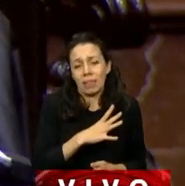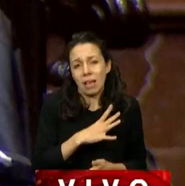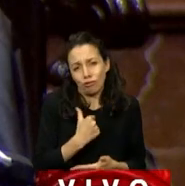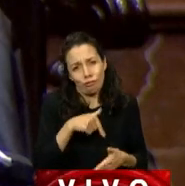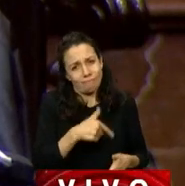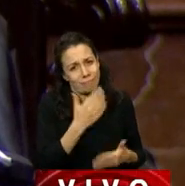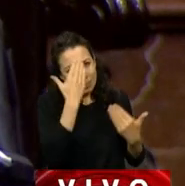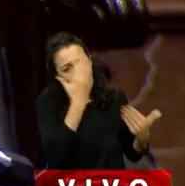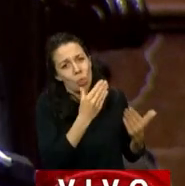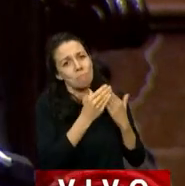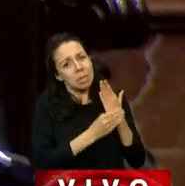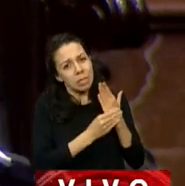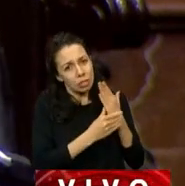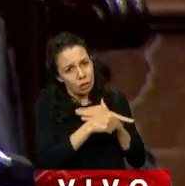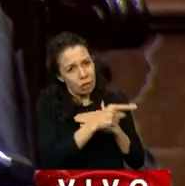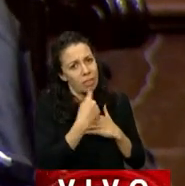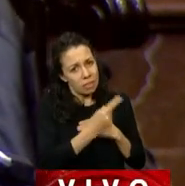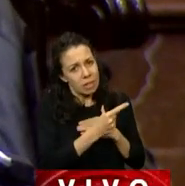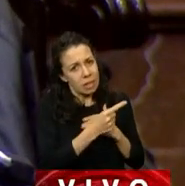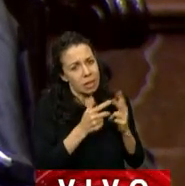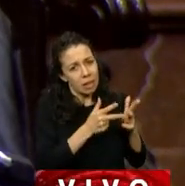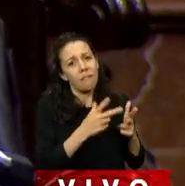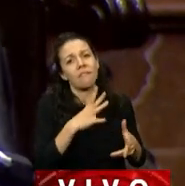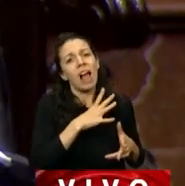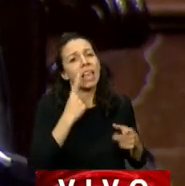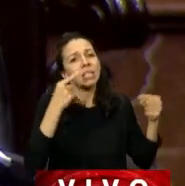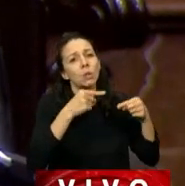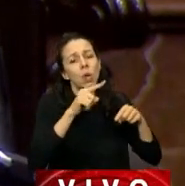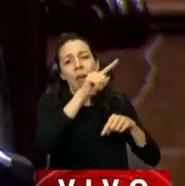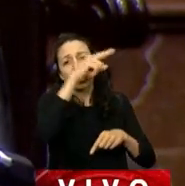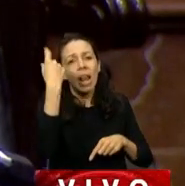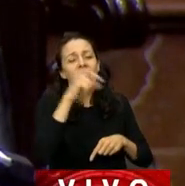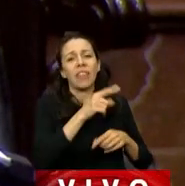en esta noche, nos está faltando el Instituto Nacional de la Danza. Y